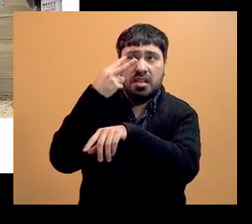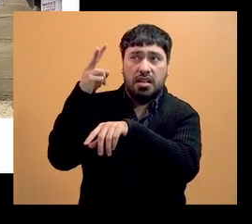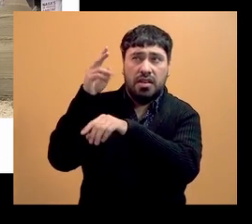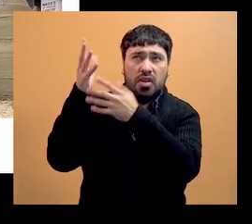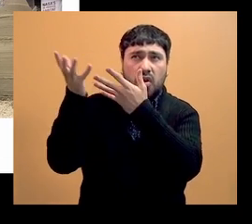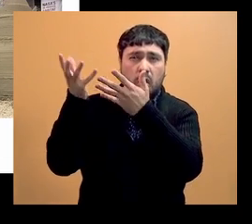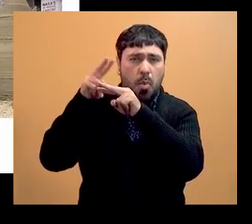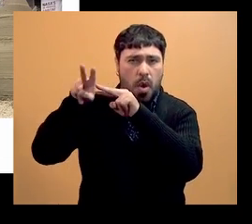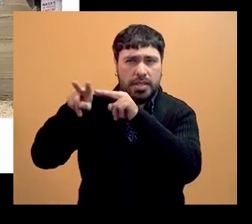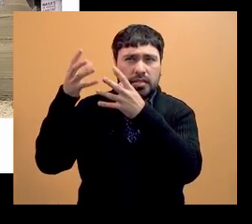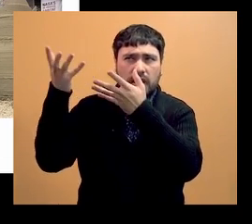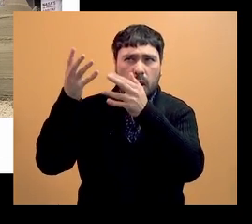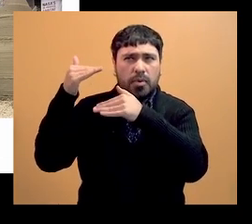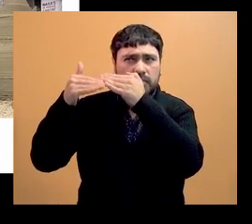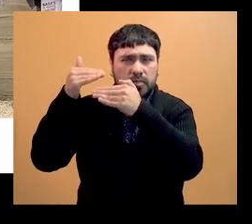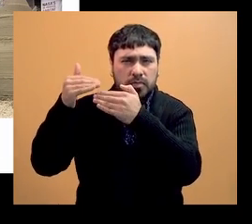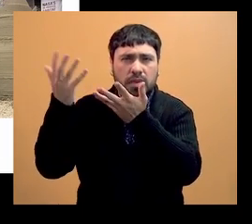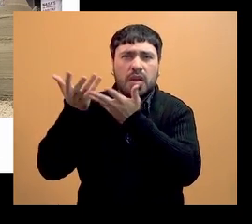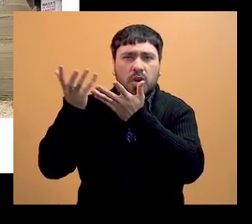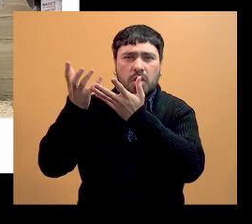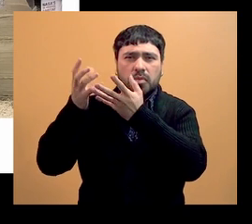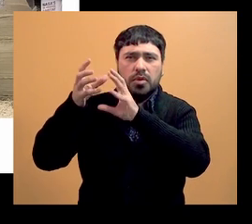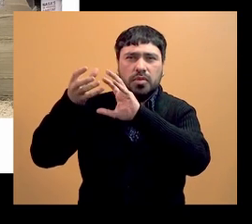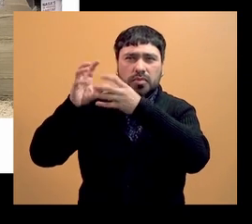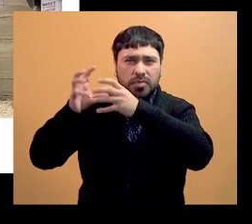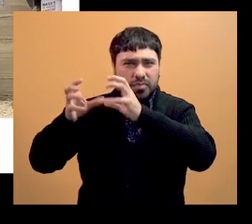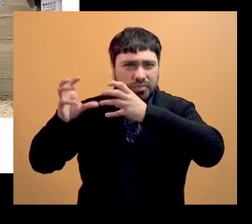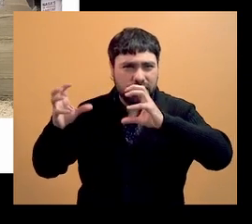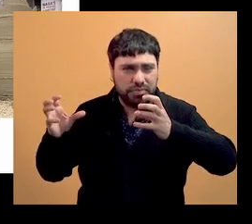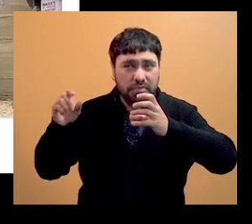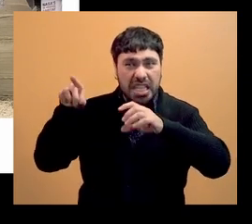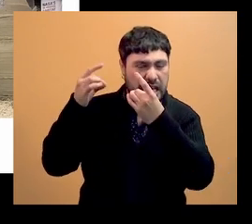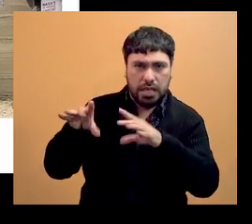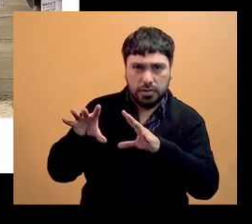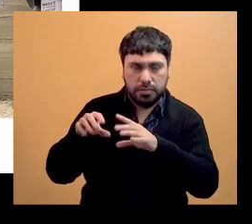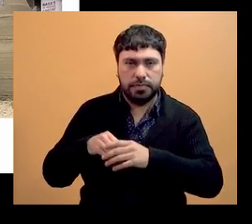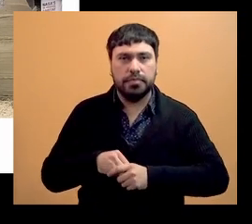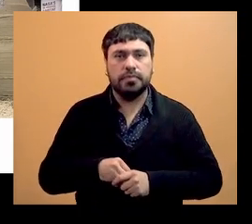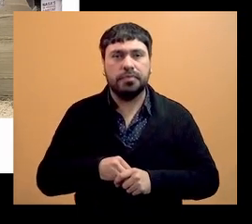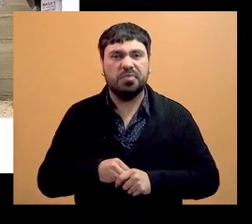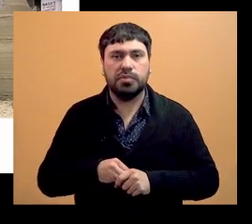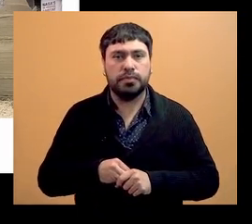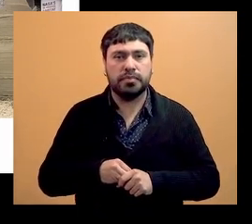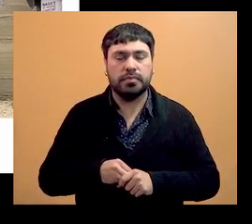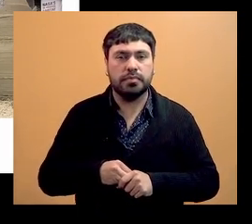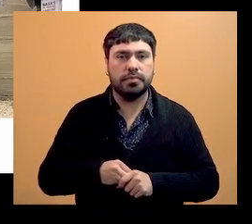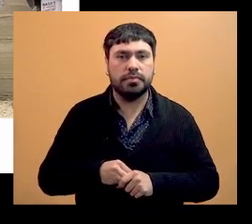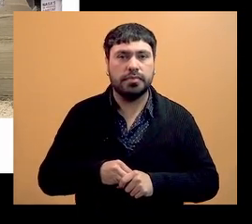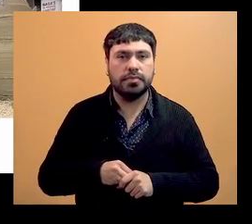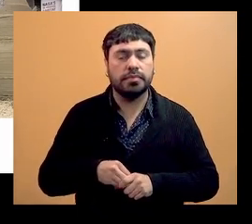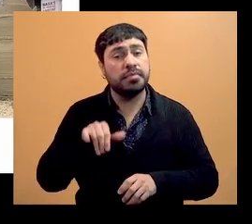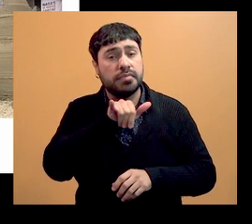habían diferencias que hicieran necesario mayor investigación al respecto. Durante el